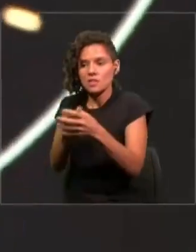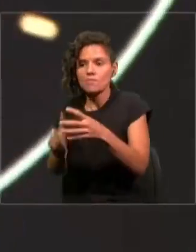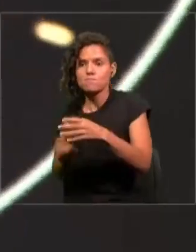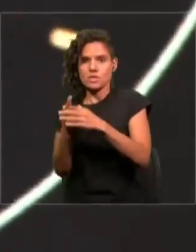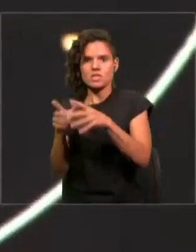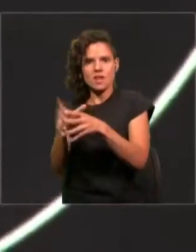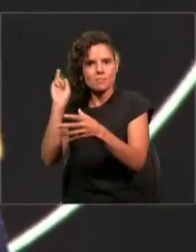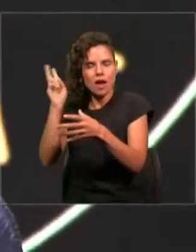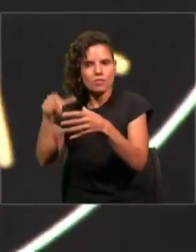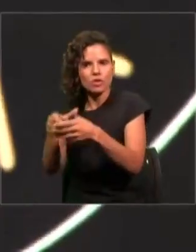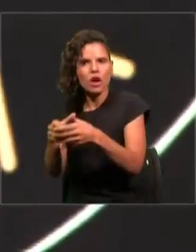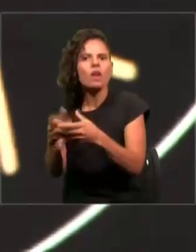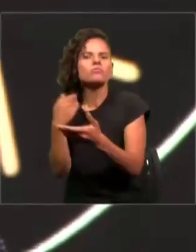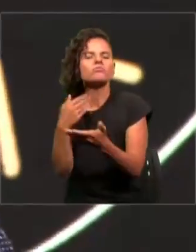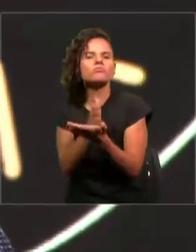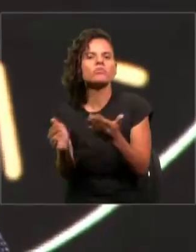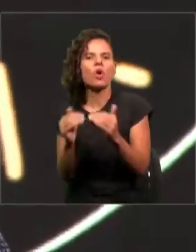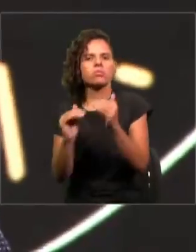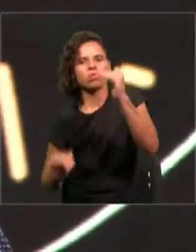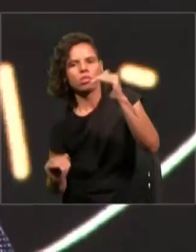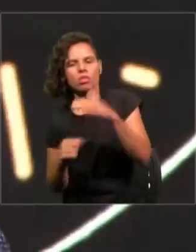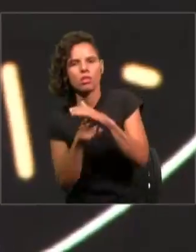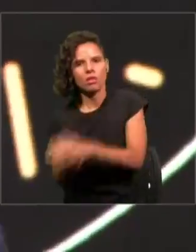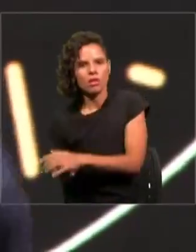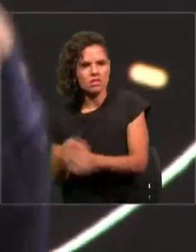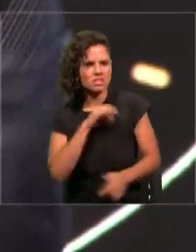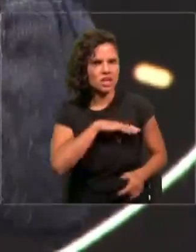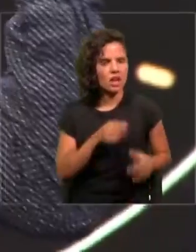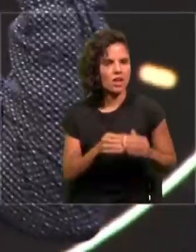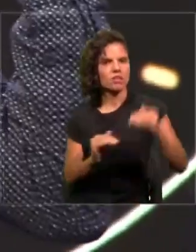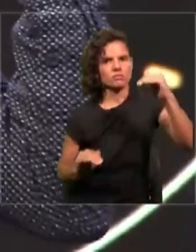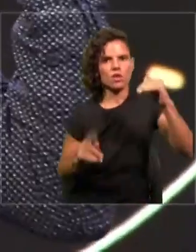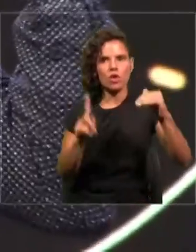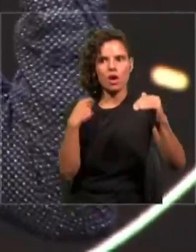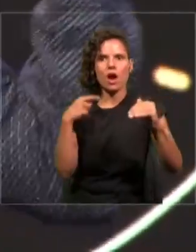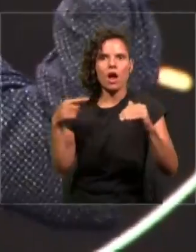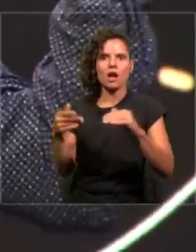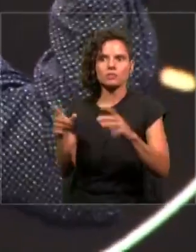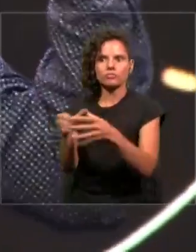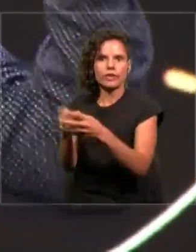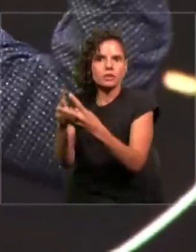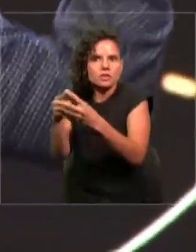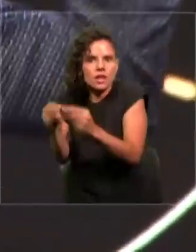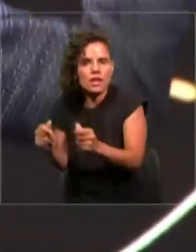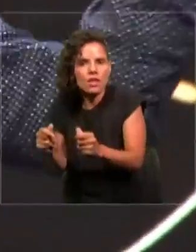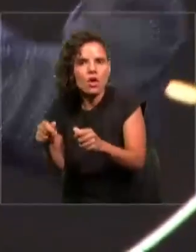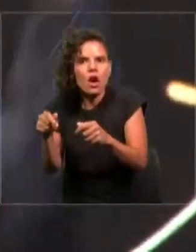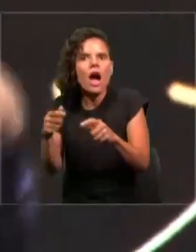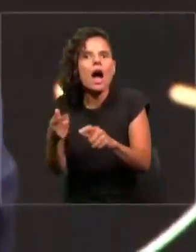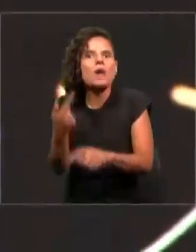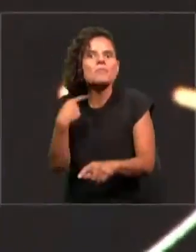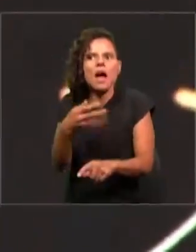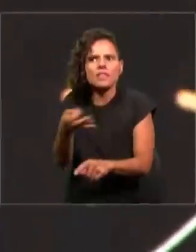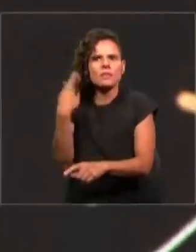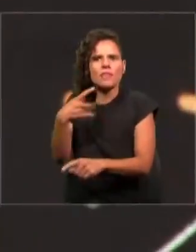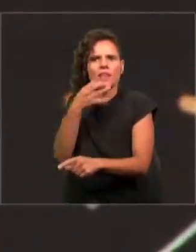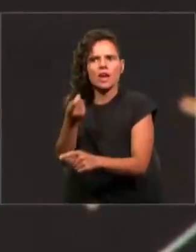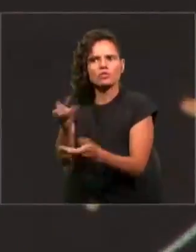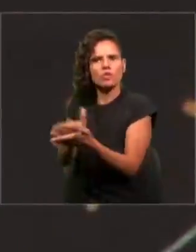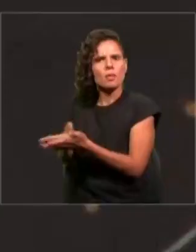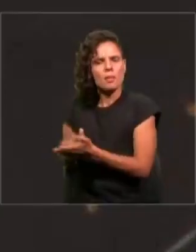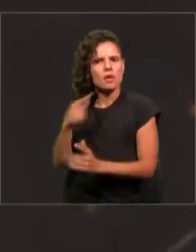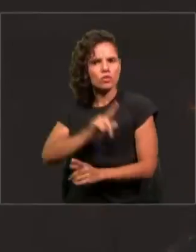originarias no queden ni subordinadas a los chilenos, menos extinguidas, que fue lo que a mí me enseñaron, ¿no?, pueblos que fueron, sino un pueblo vivo